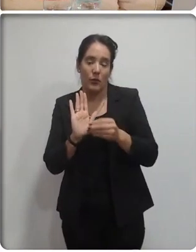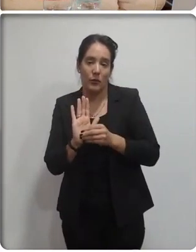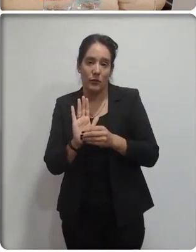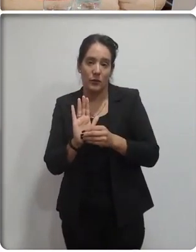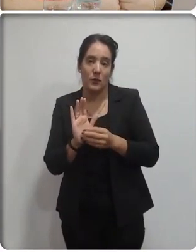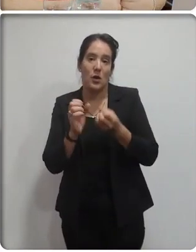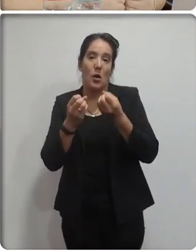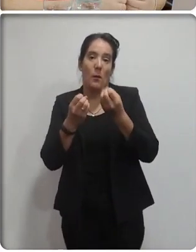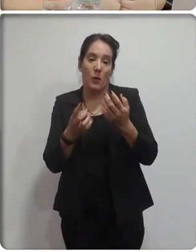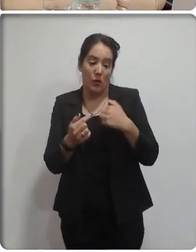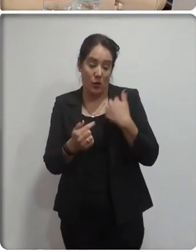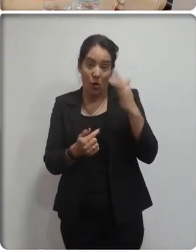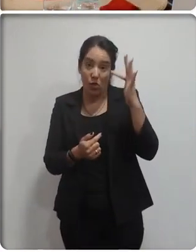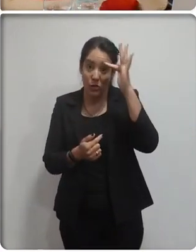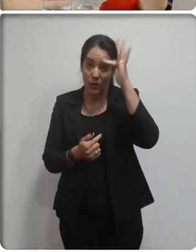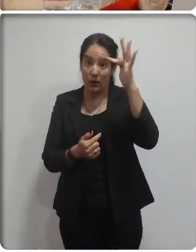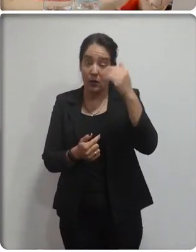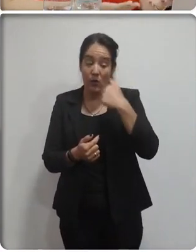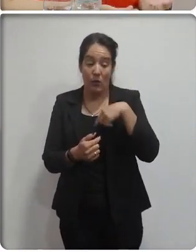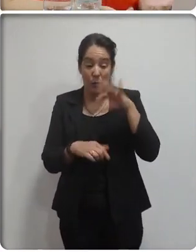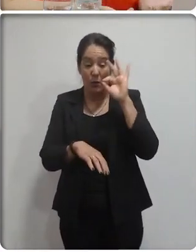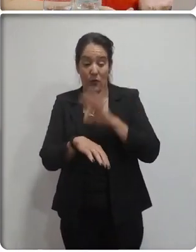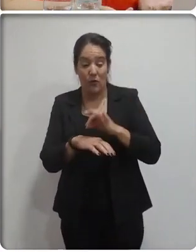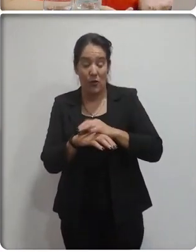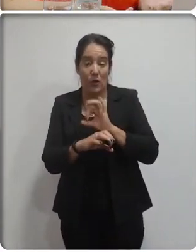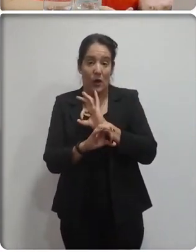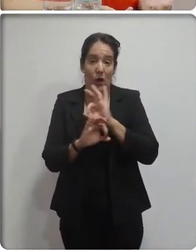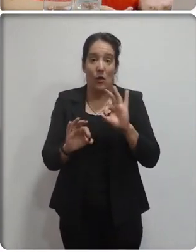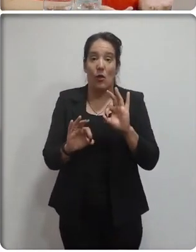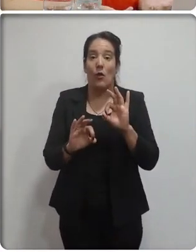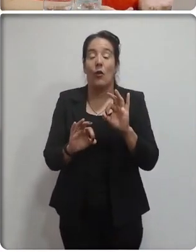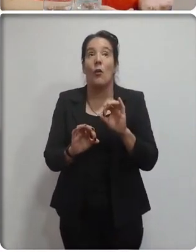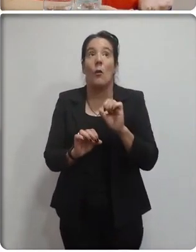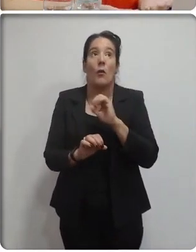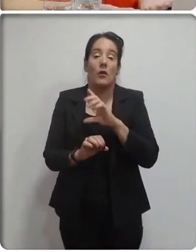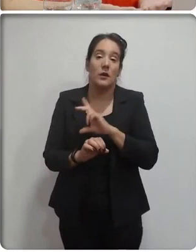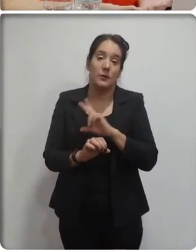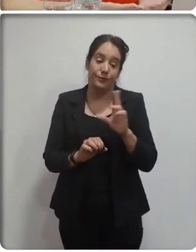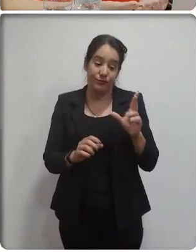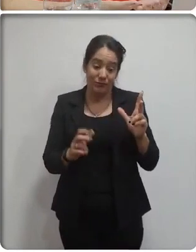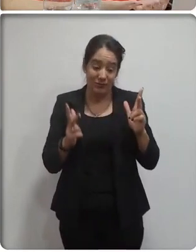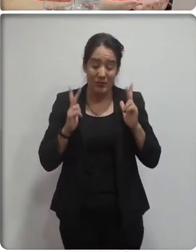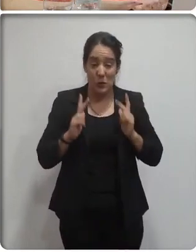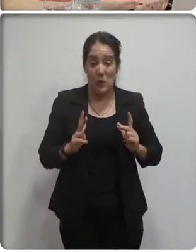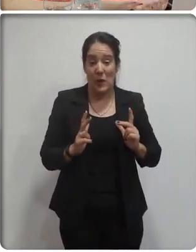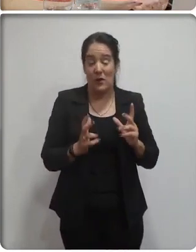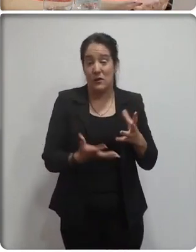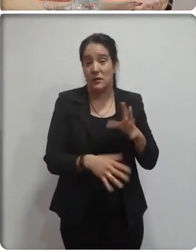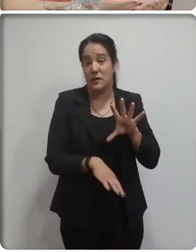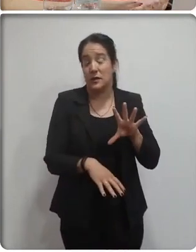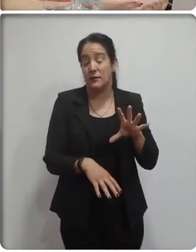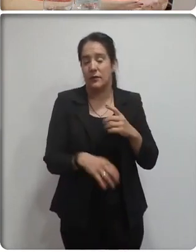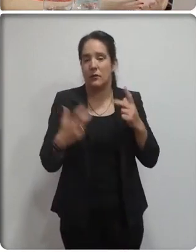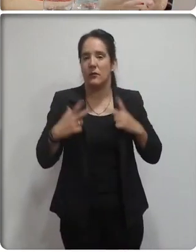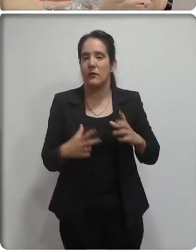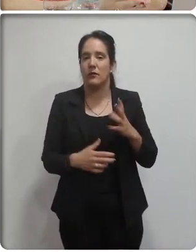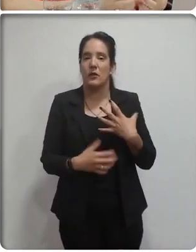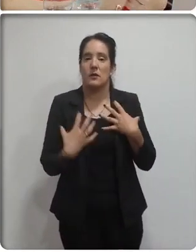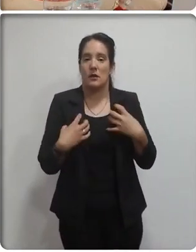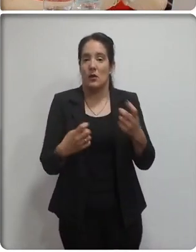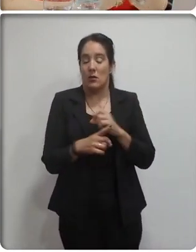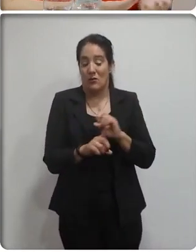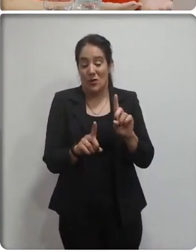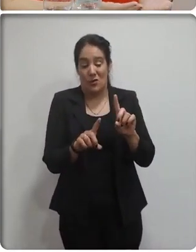experticia de nuestros técnicos, porque los prestadores integrales no tienen la atención completa de lo que ese niño